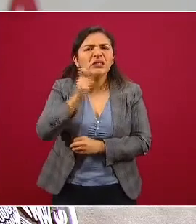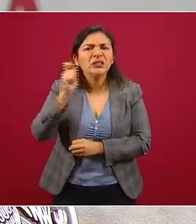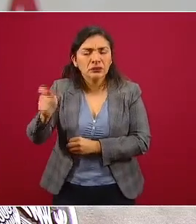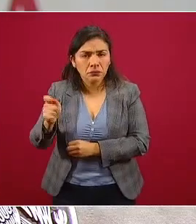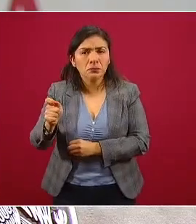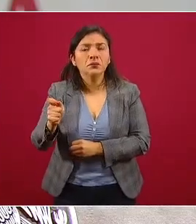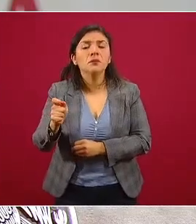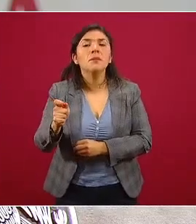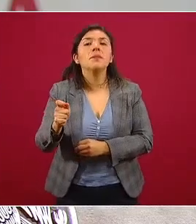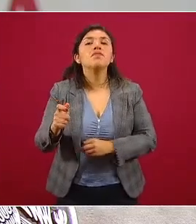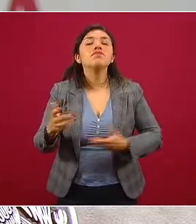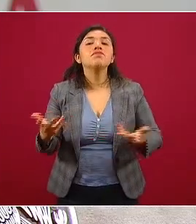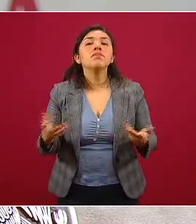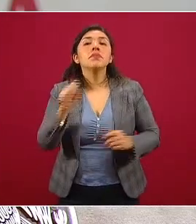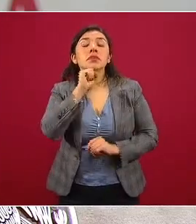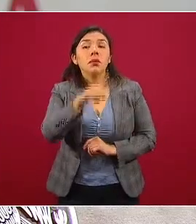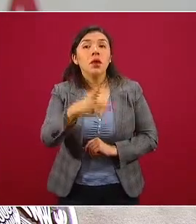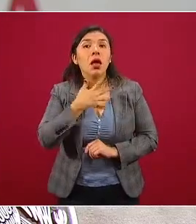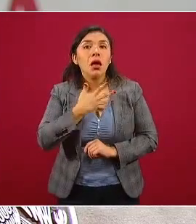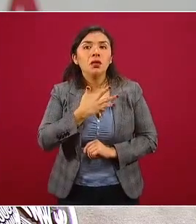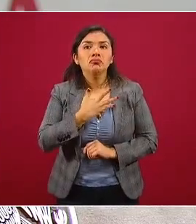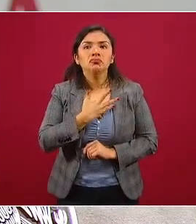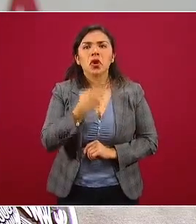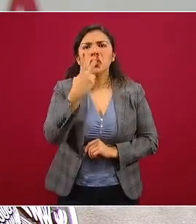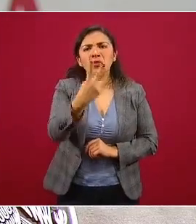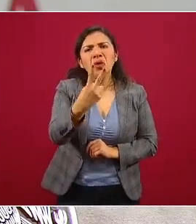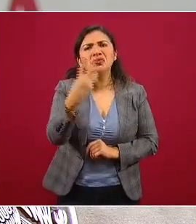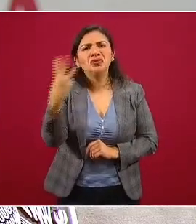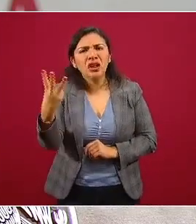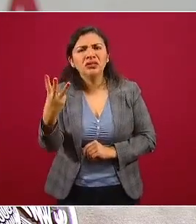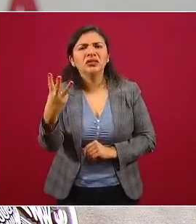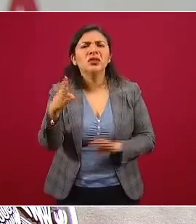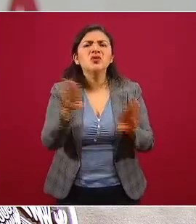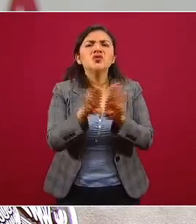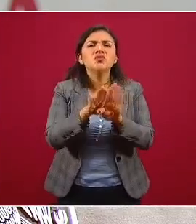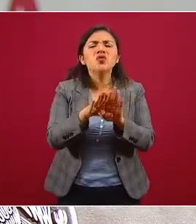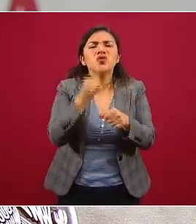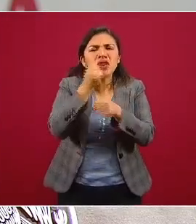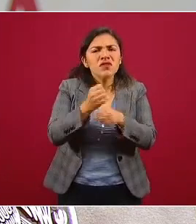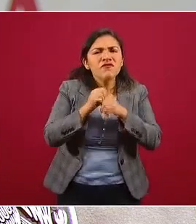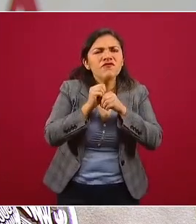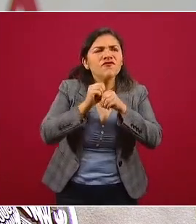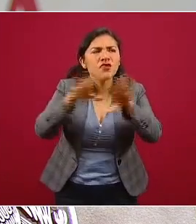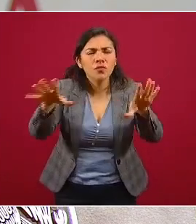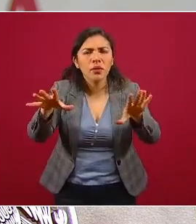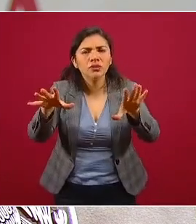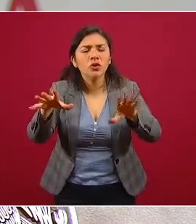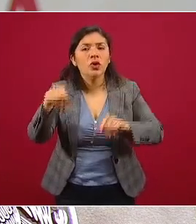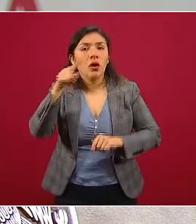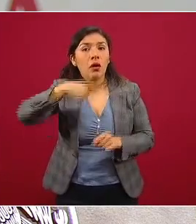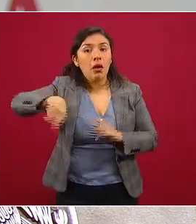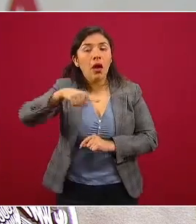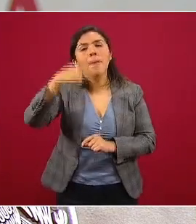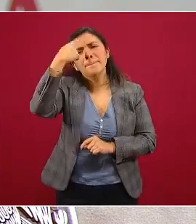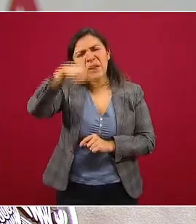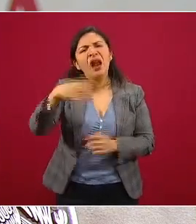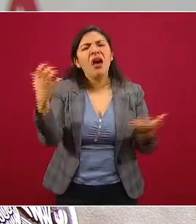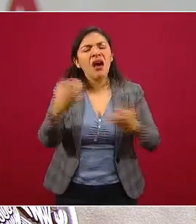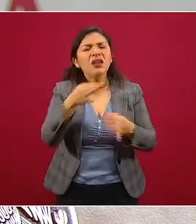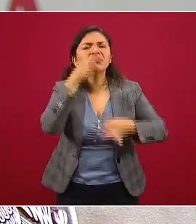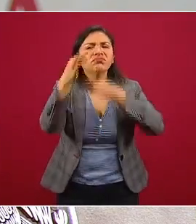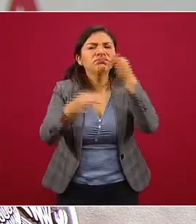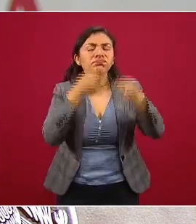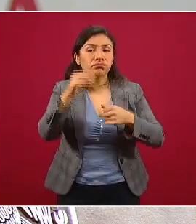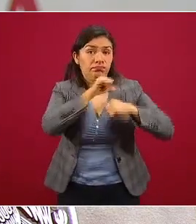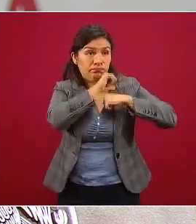Se tienen 2-3 canales de información, lo que informan